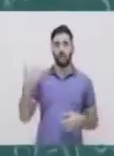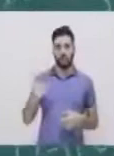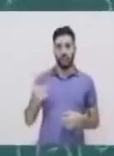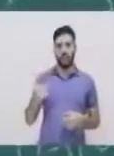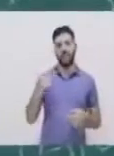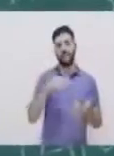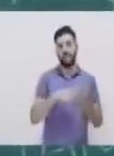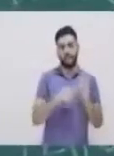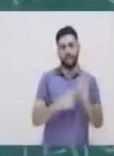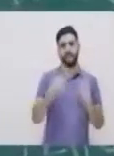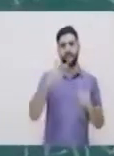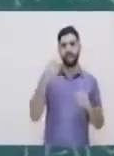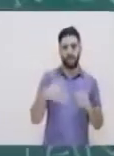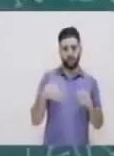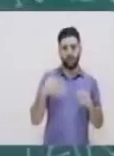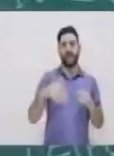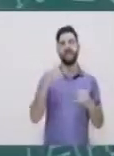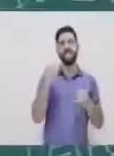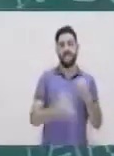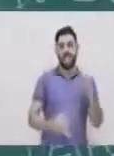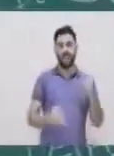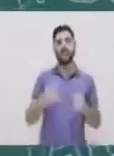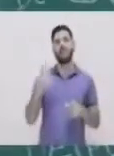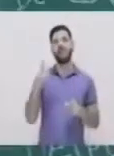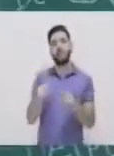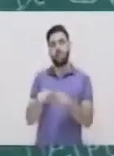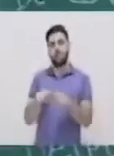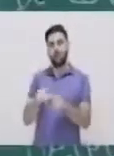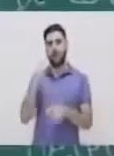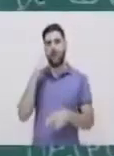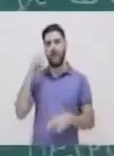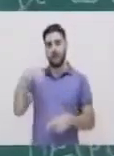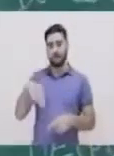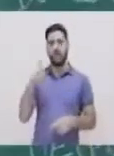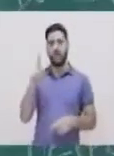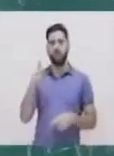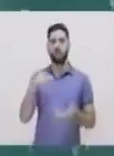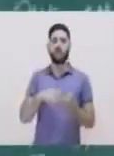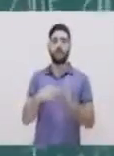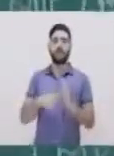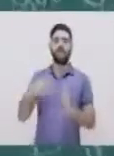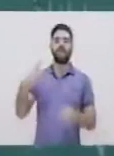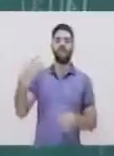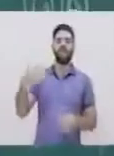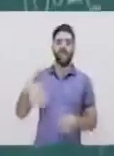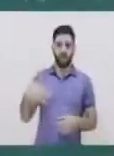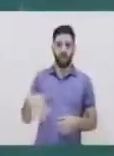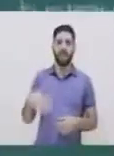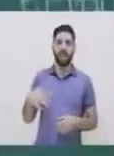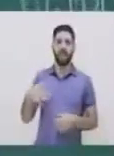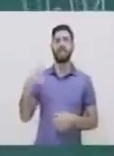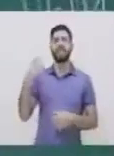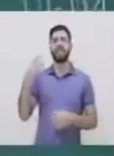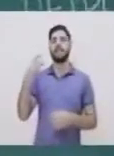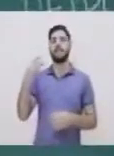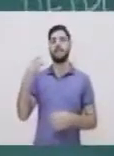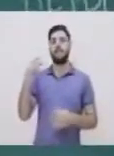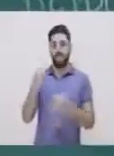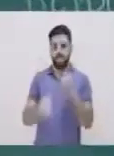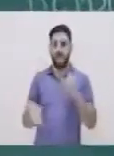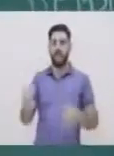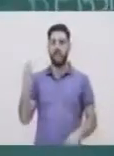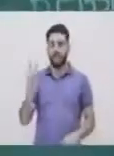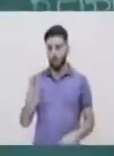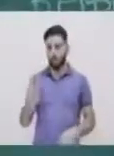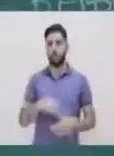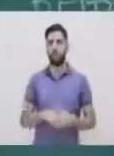final. Y la masa 2 una velocidad final. Bueno, ¿cómo definiremos esto? El